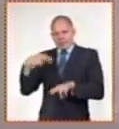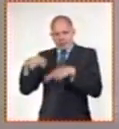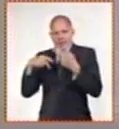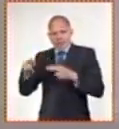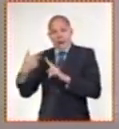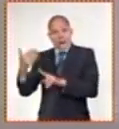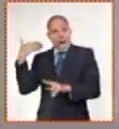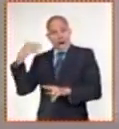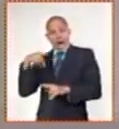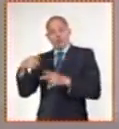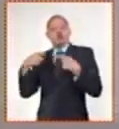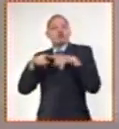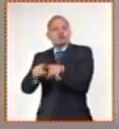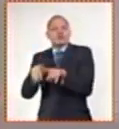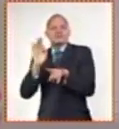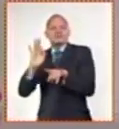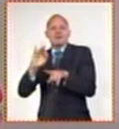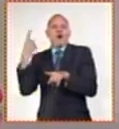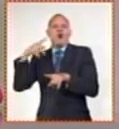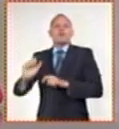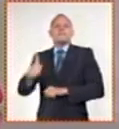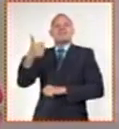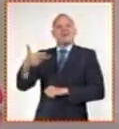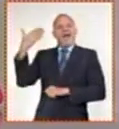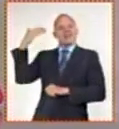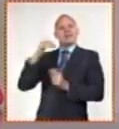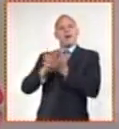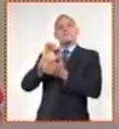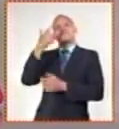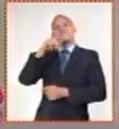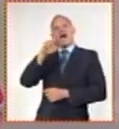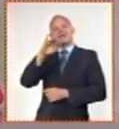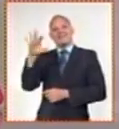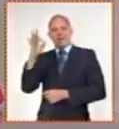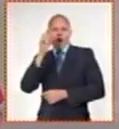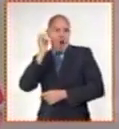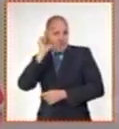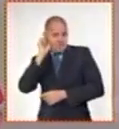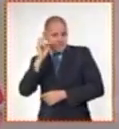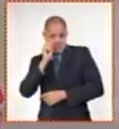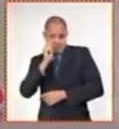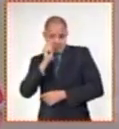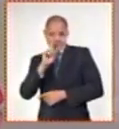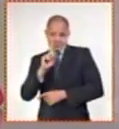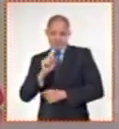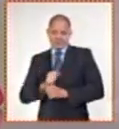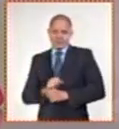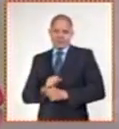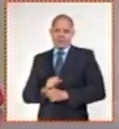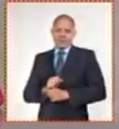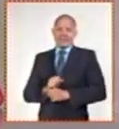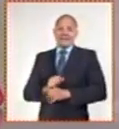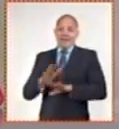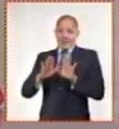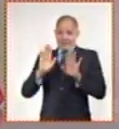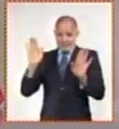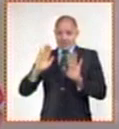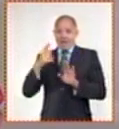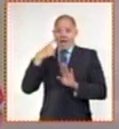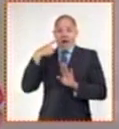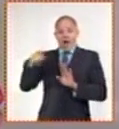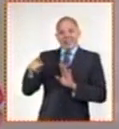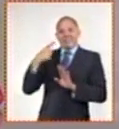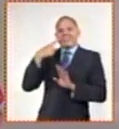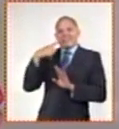de Mauricio Macri, y entraban después en la oficina de Macri en la Casa Rosada. No es coincidencia,